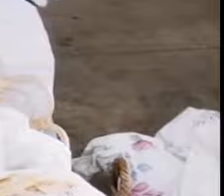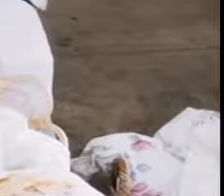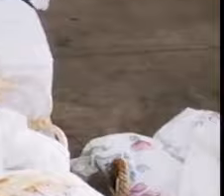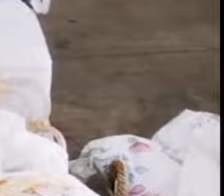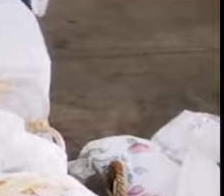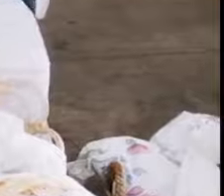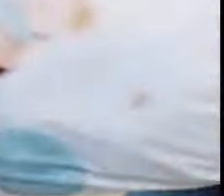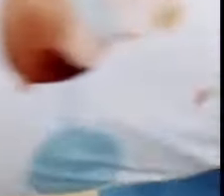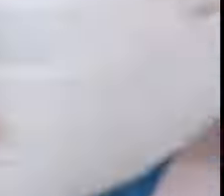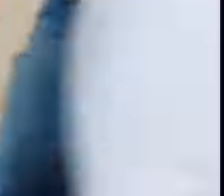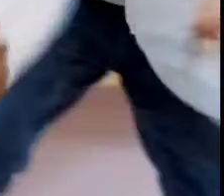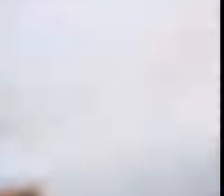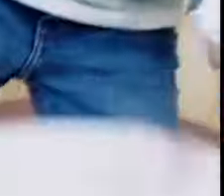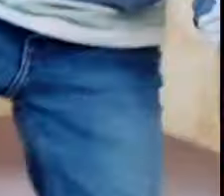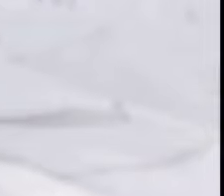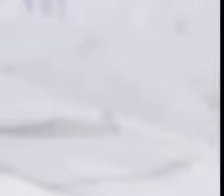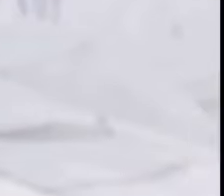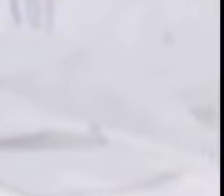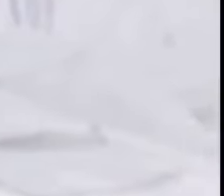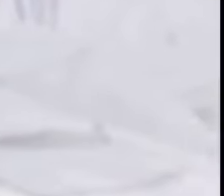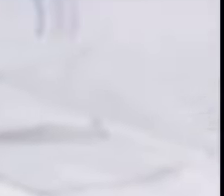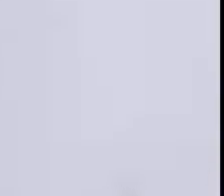sí.